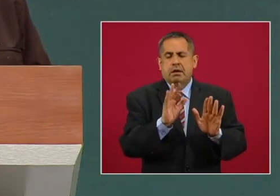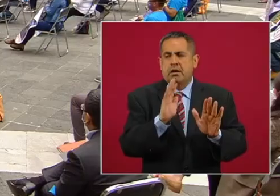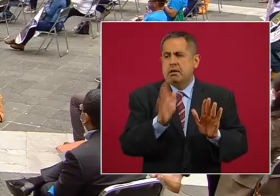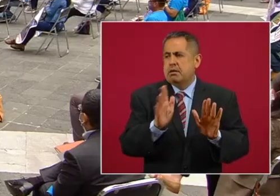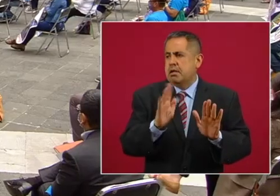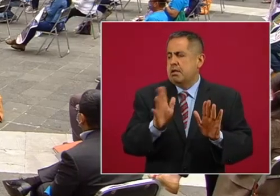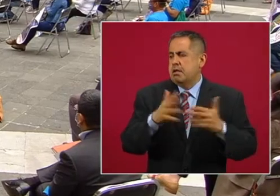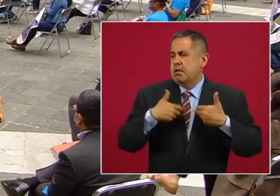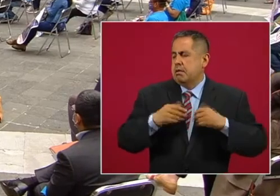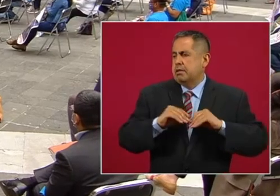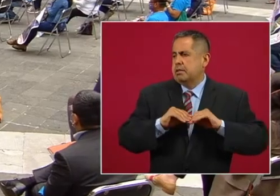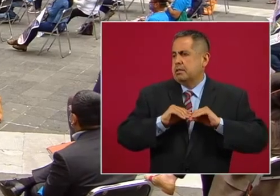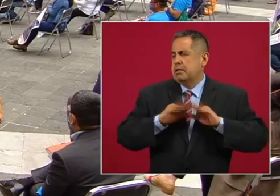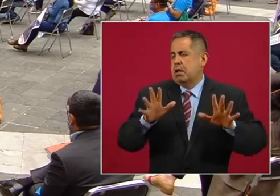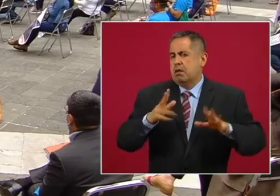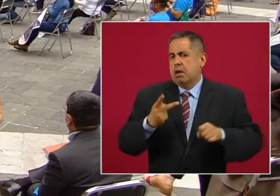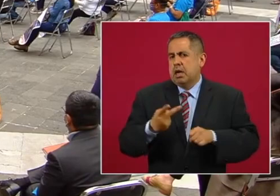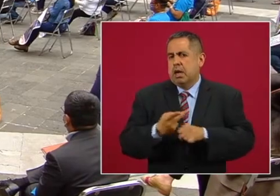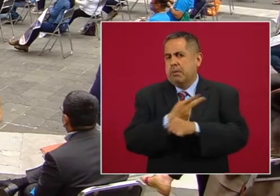los hechos